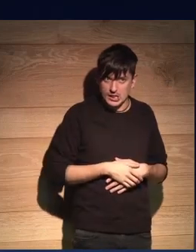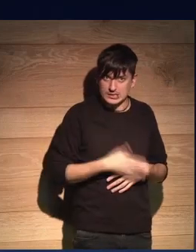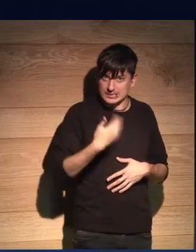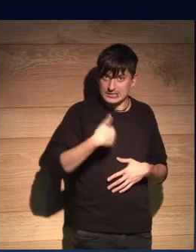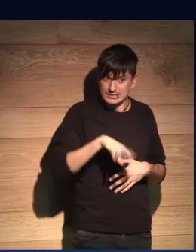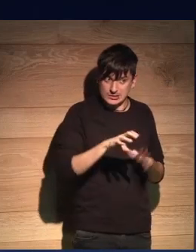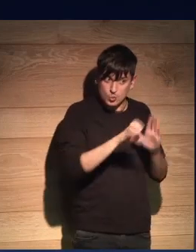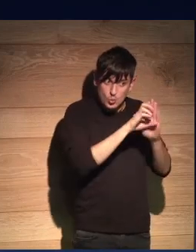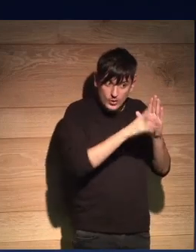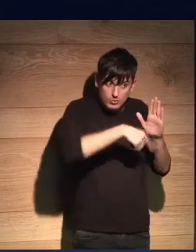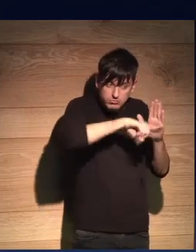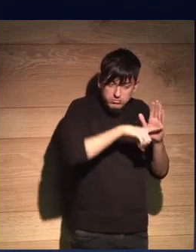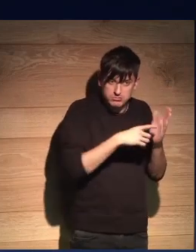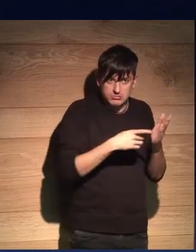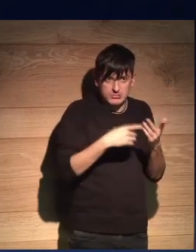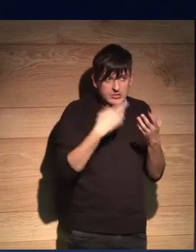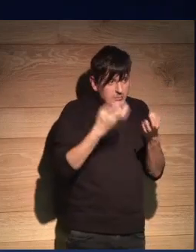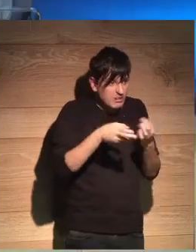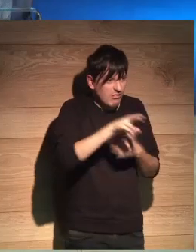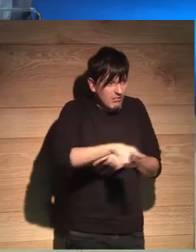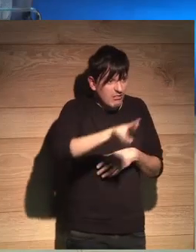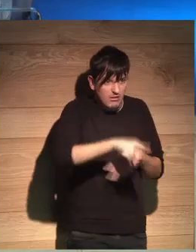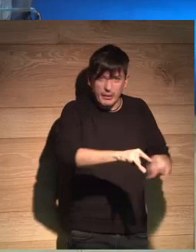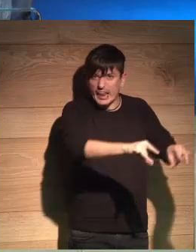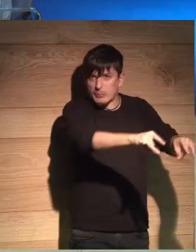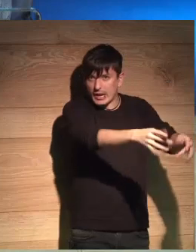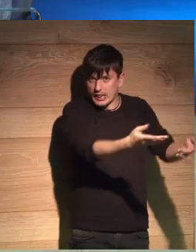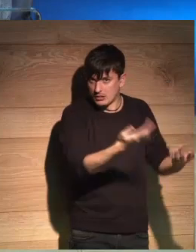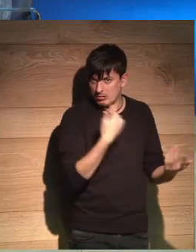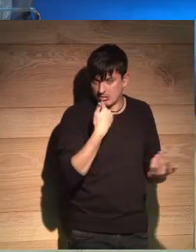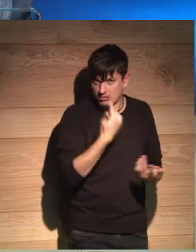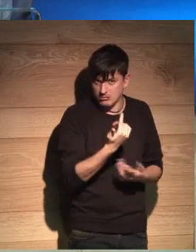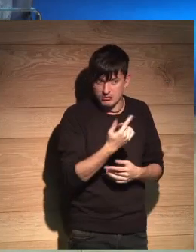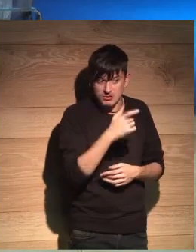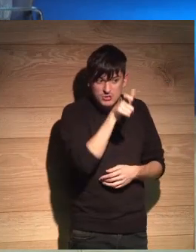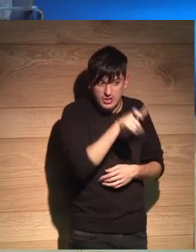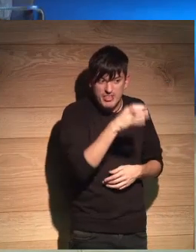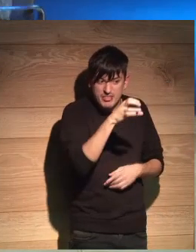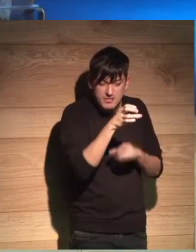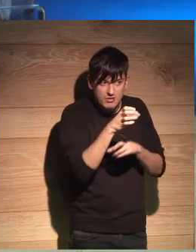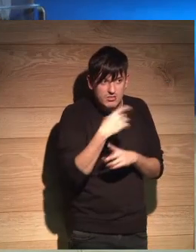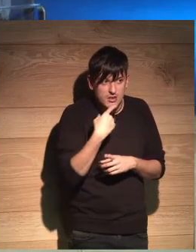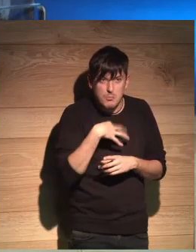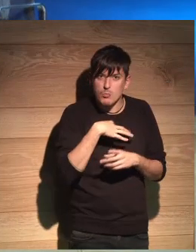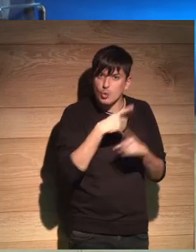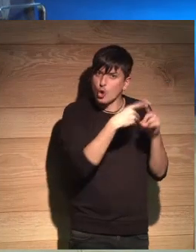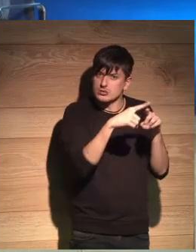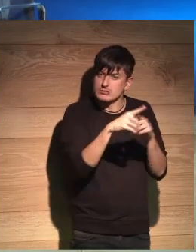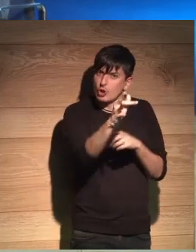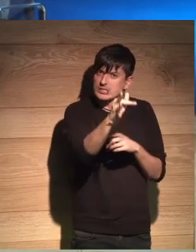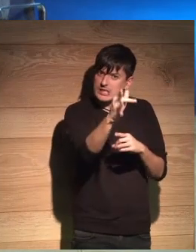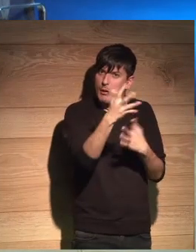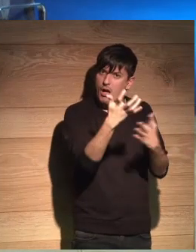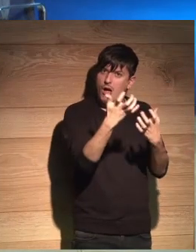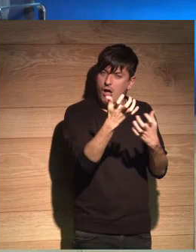ya sirve. Entonces, pero está la cantinela, y la cantinela, y la cantinela. Entonces, hay que decirle al científico que lo que puede ganar, no hay